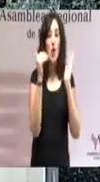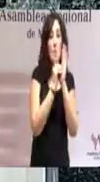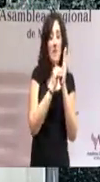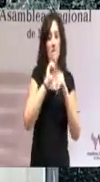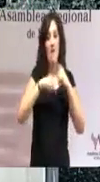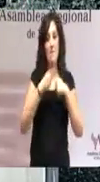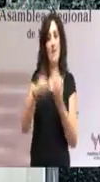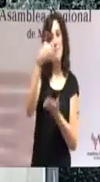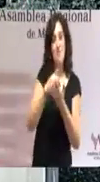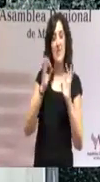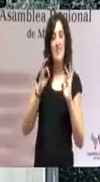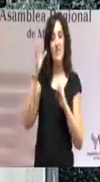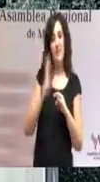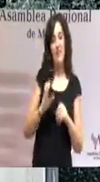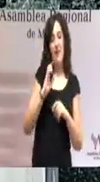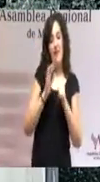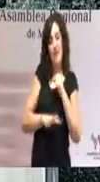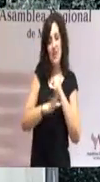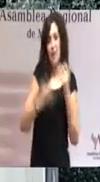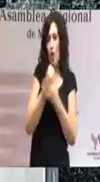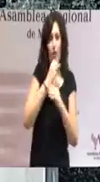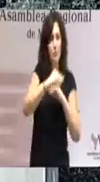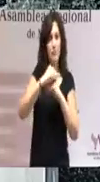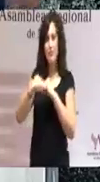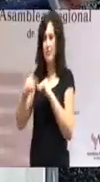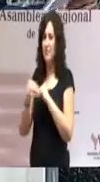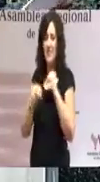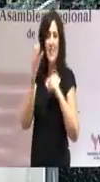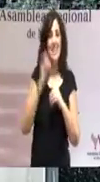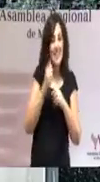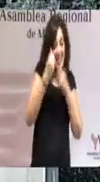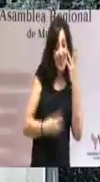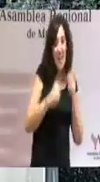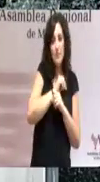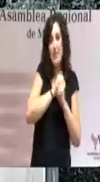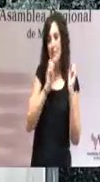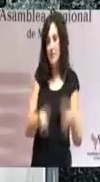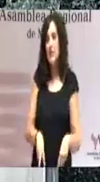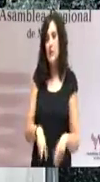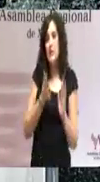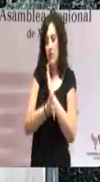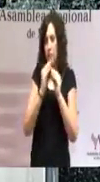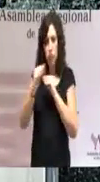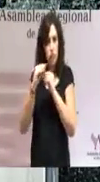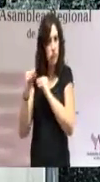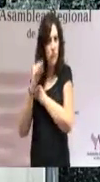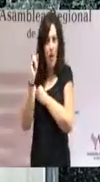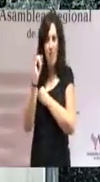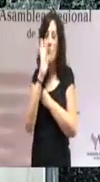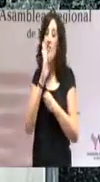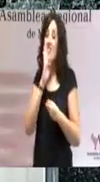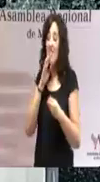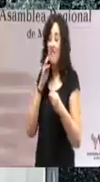que solicitan la renta básica y todas la perciben sin lista de espera. Sin lista de espera, insisto, porque, como le decía antes, se ha incrementado